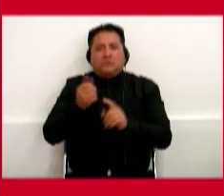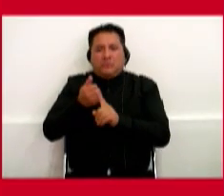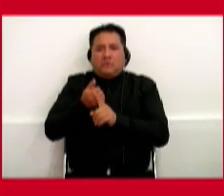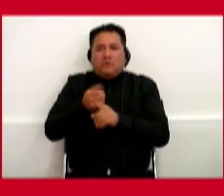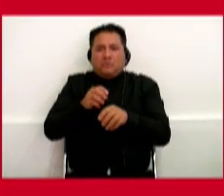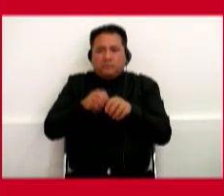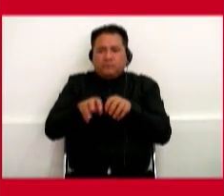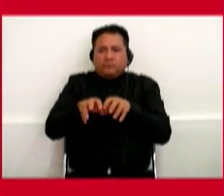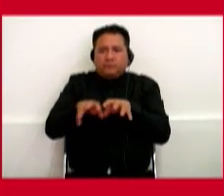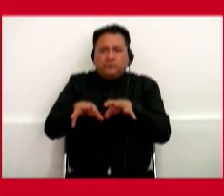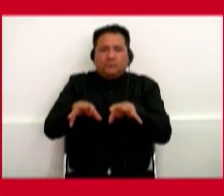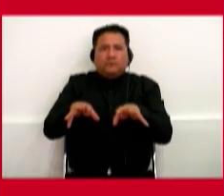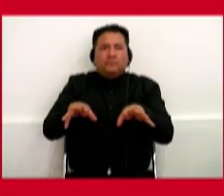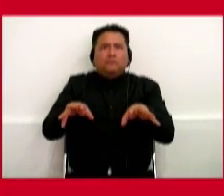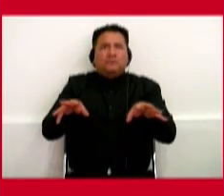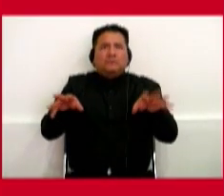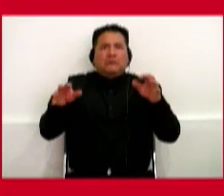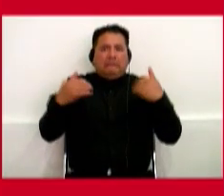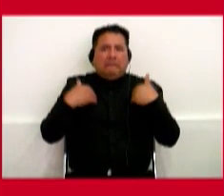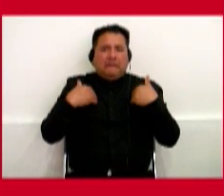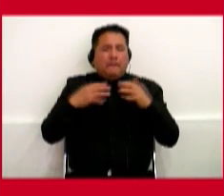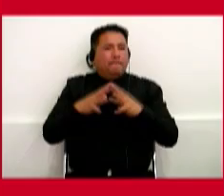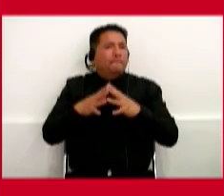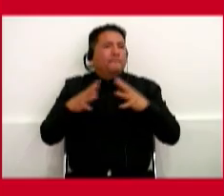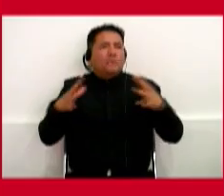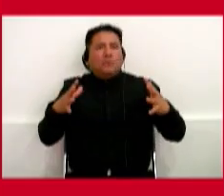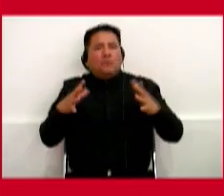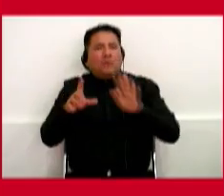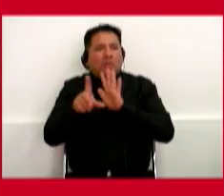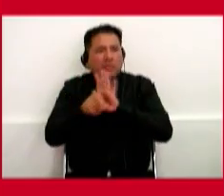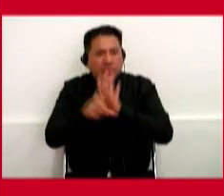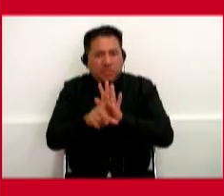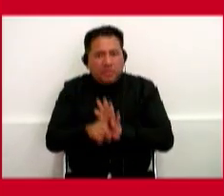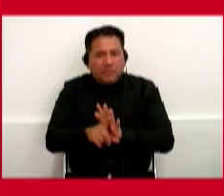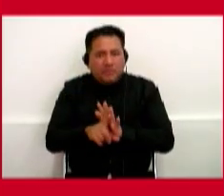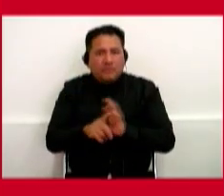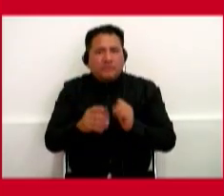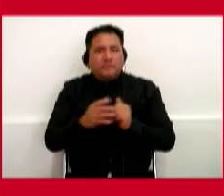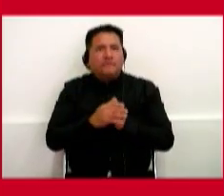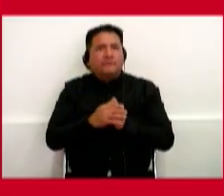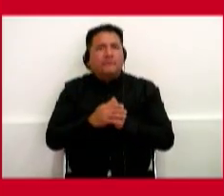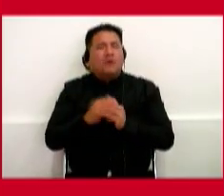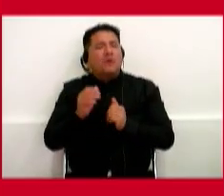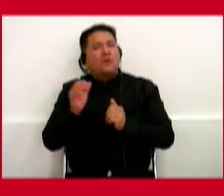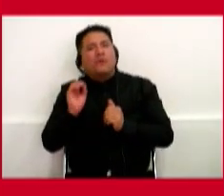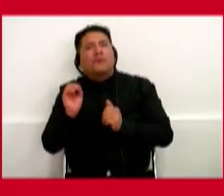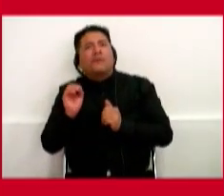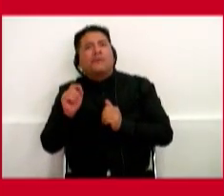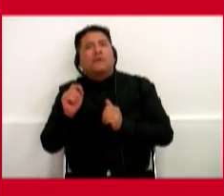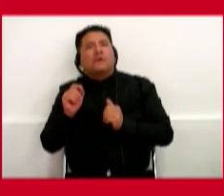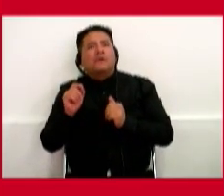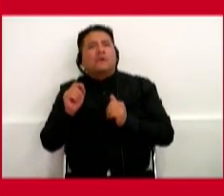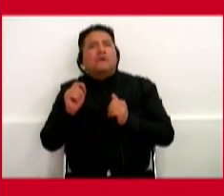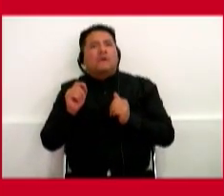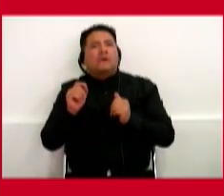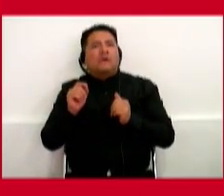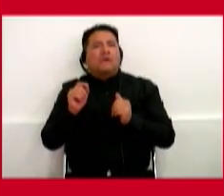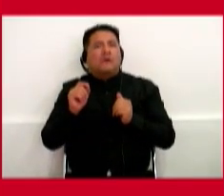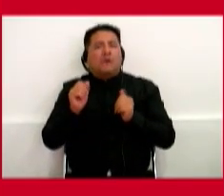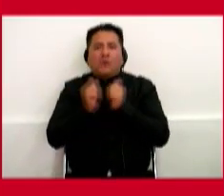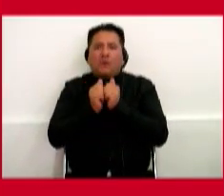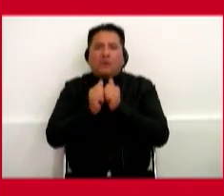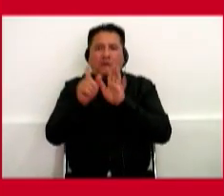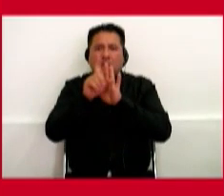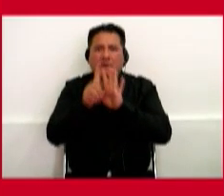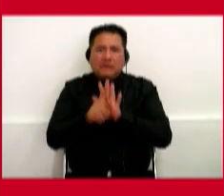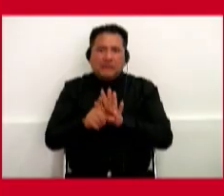el yacimiento. Si tenemos muchas leyes en un cierto rango o en cierta forma el yacimiento está completamente disperso, con leyes